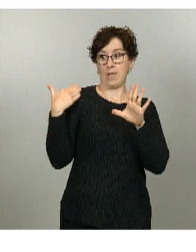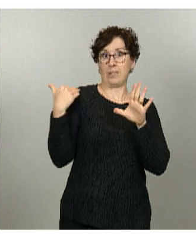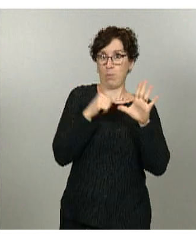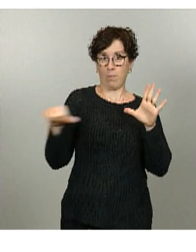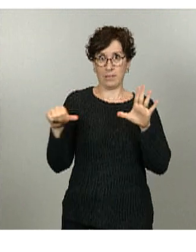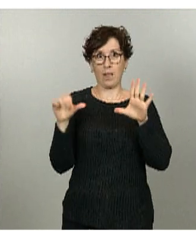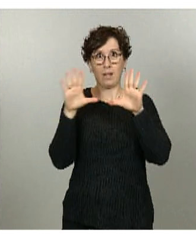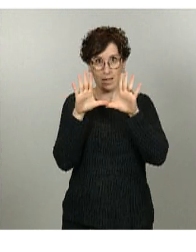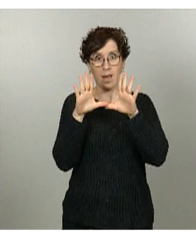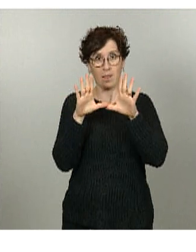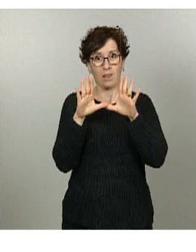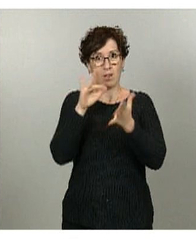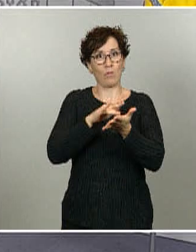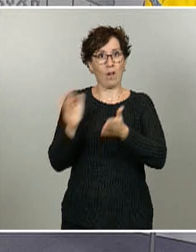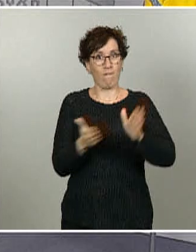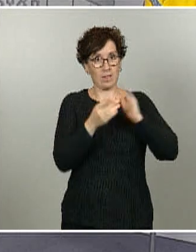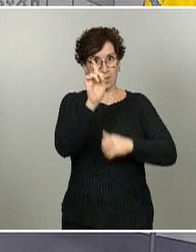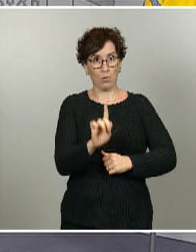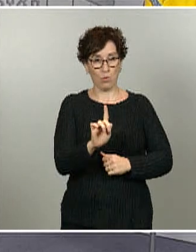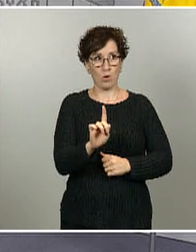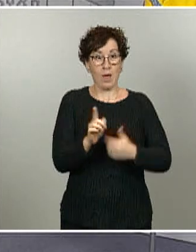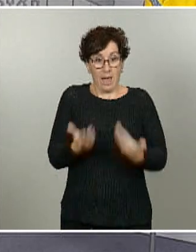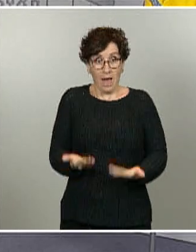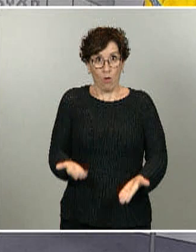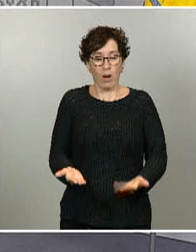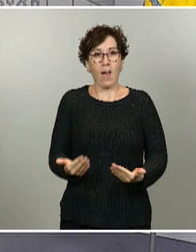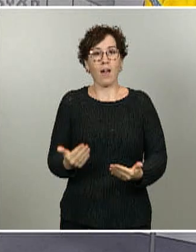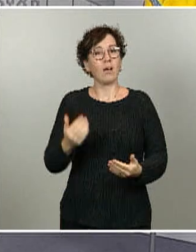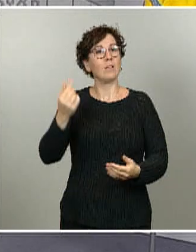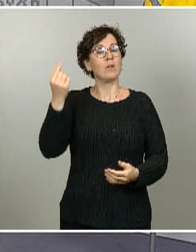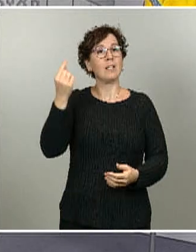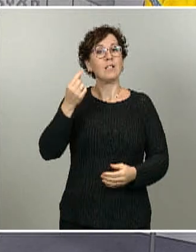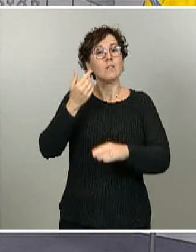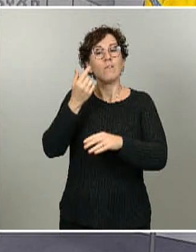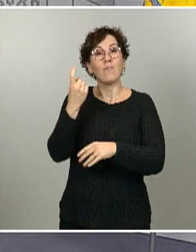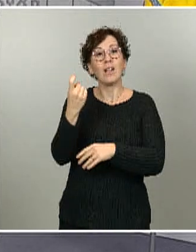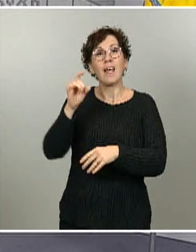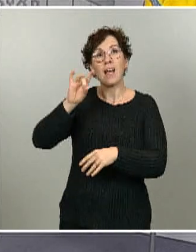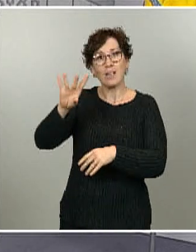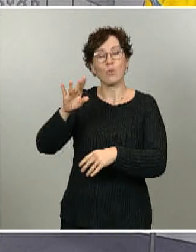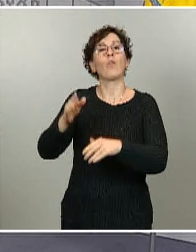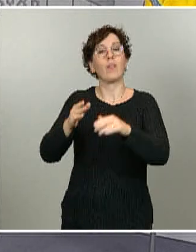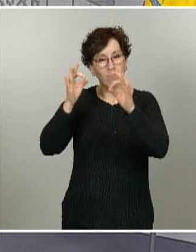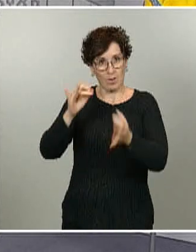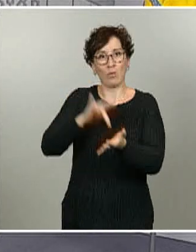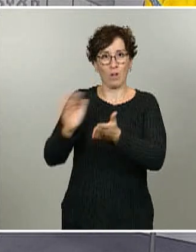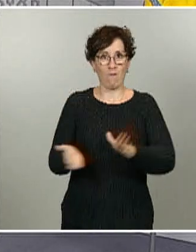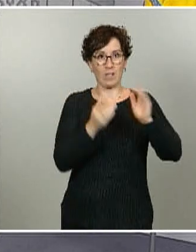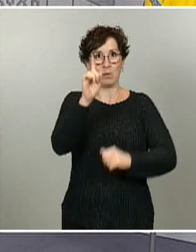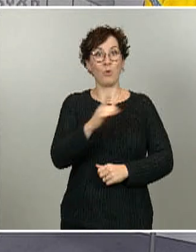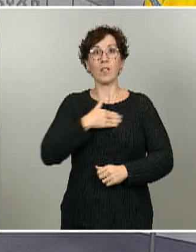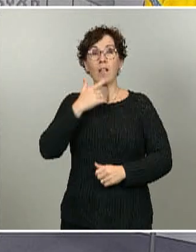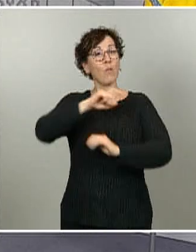que pasaron a fase 1. En esta ocasión pasan los 14 restantes y a partir de este momento la Comunidad Valenciana va a ser